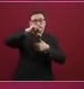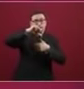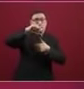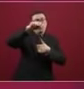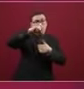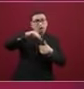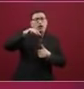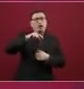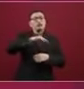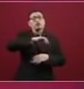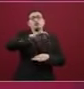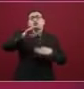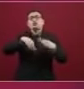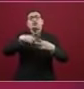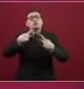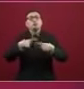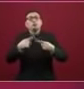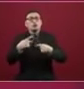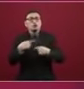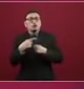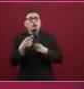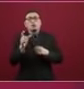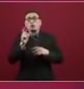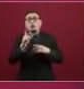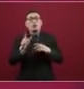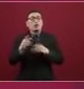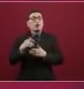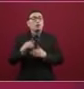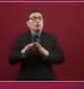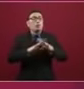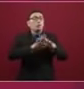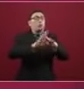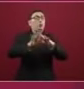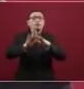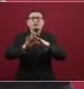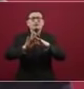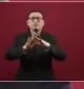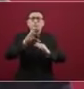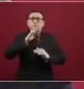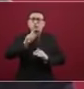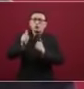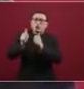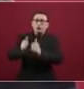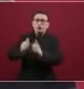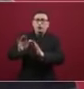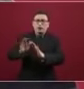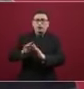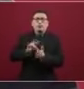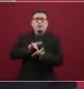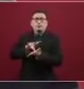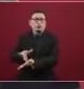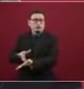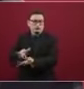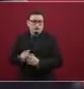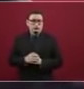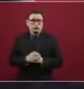para que la gente no se vea en la necesidad de migrar, que la migración